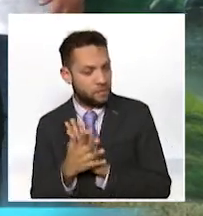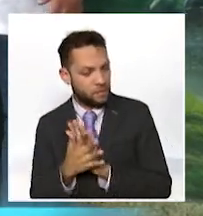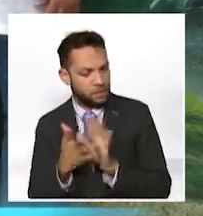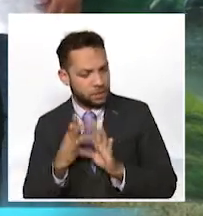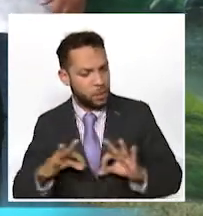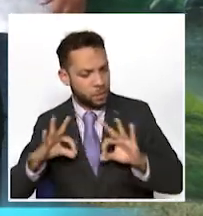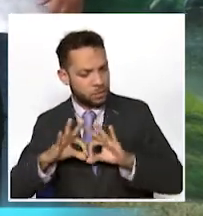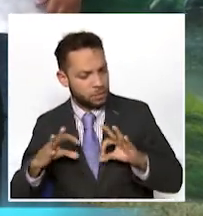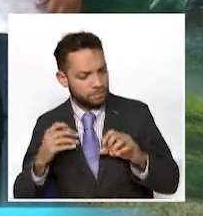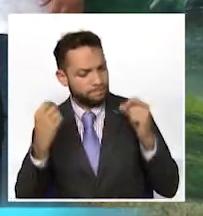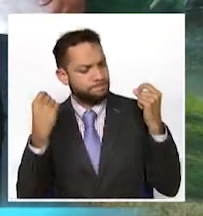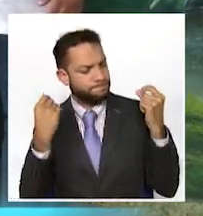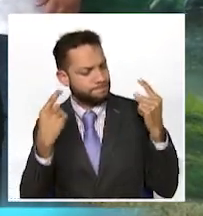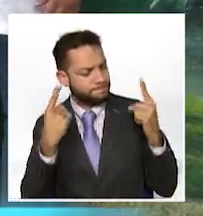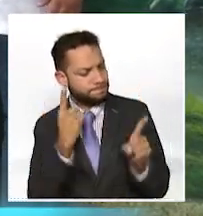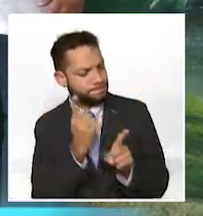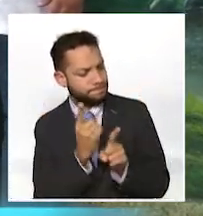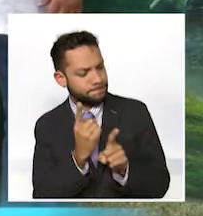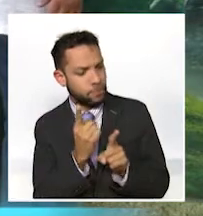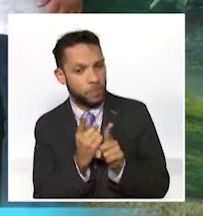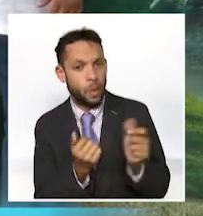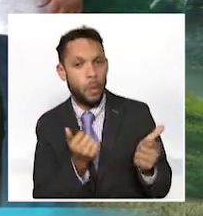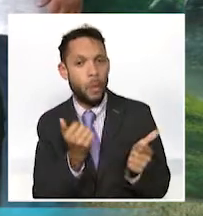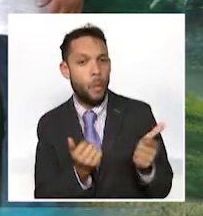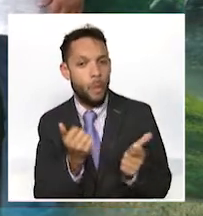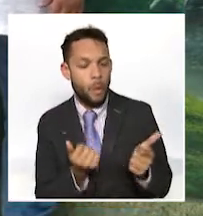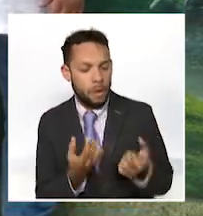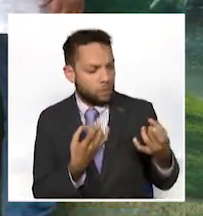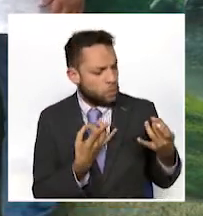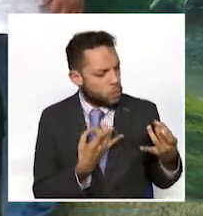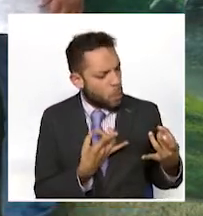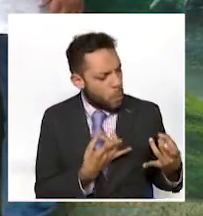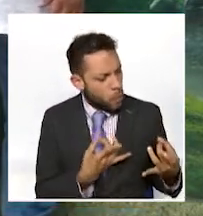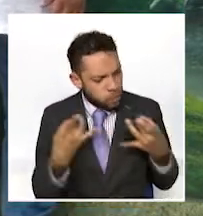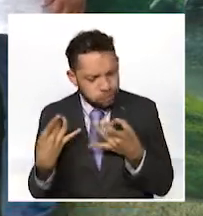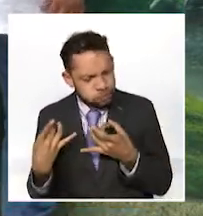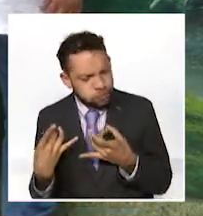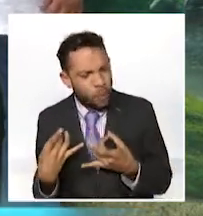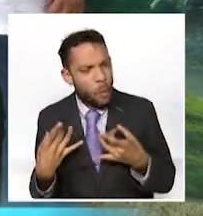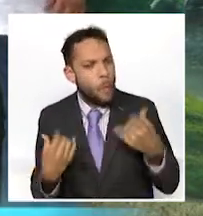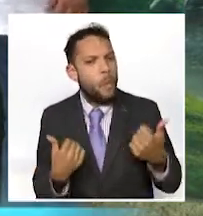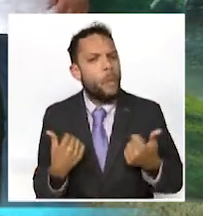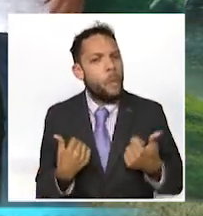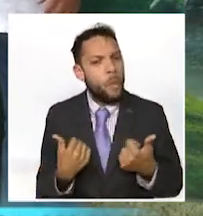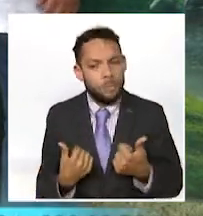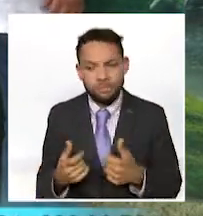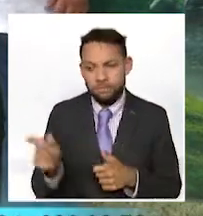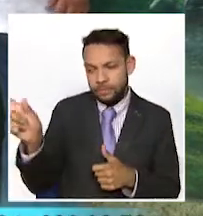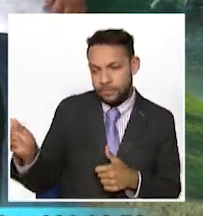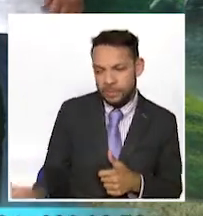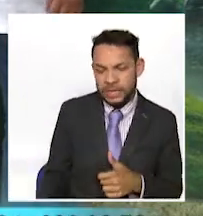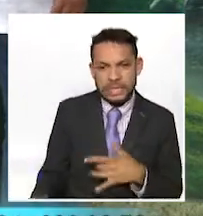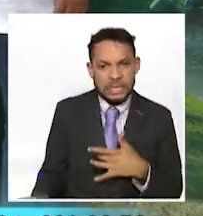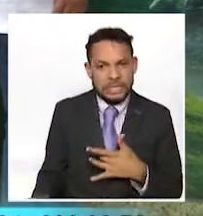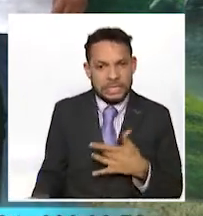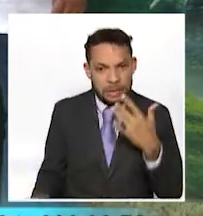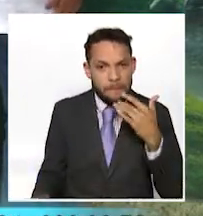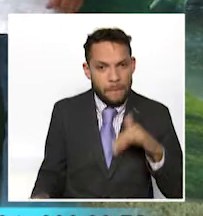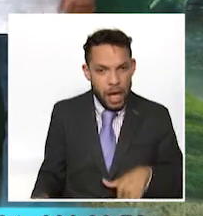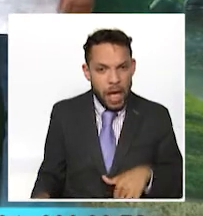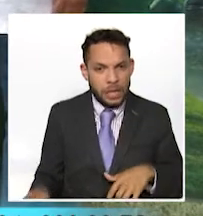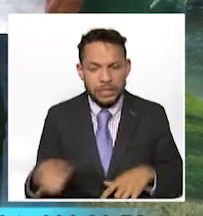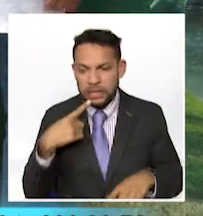importante entender a qué tipo de dolor nos estamos enfrentando. El dolor normalmente, el cuerpo tiene